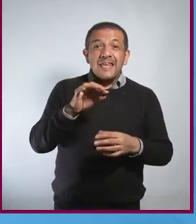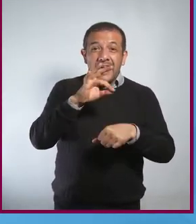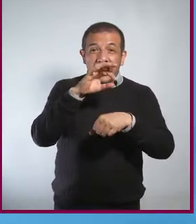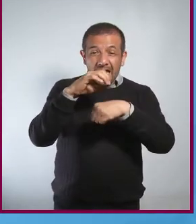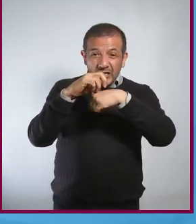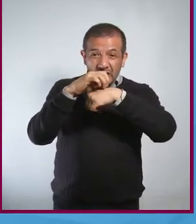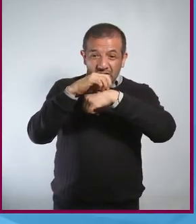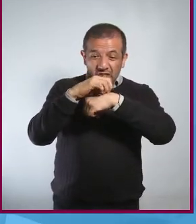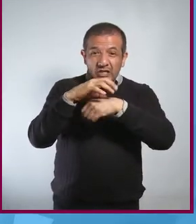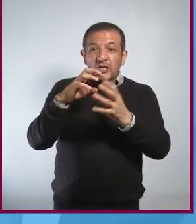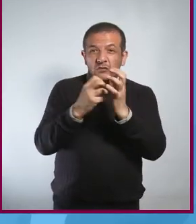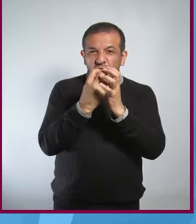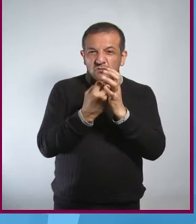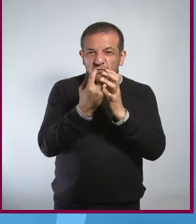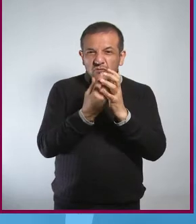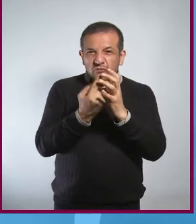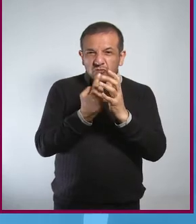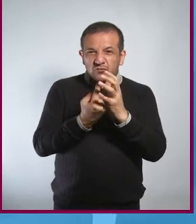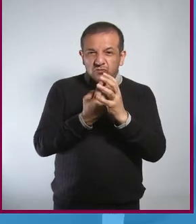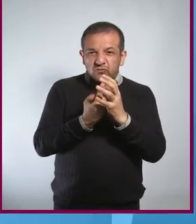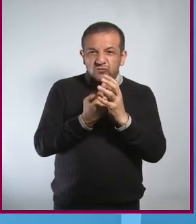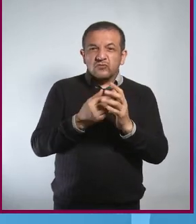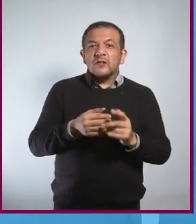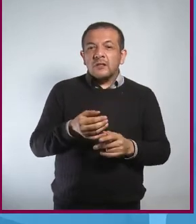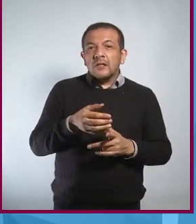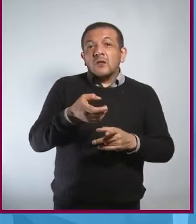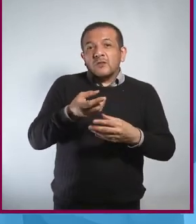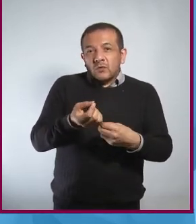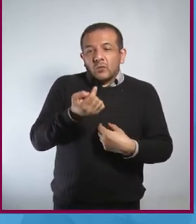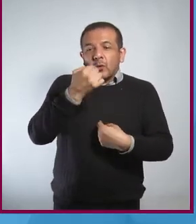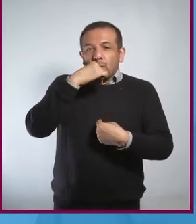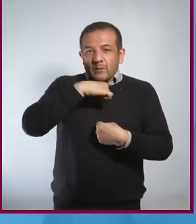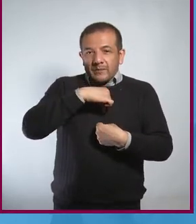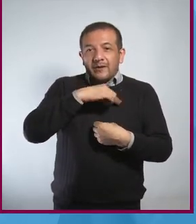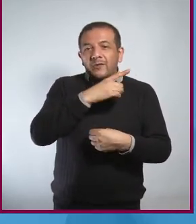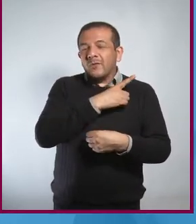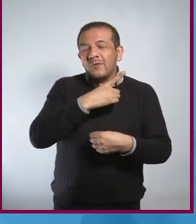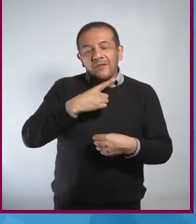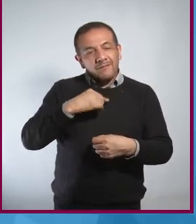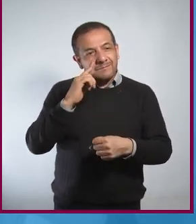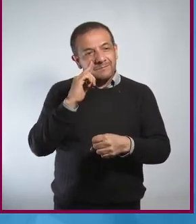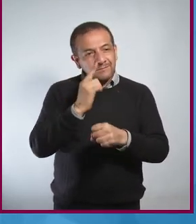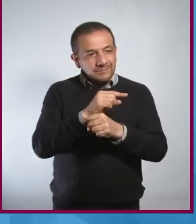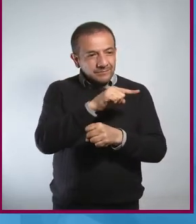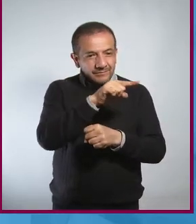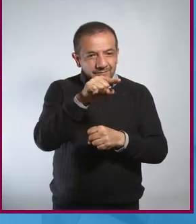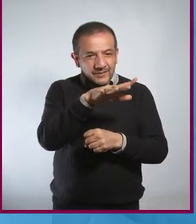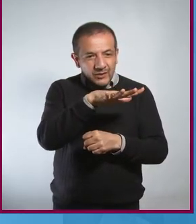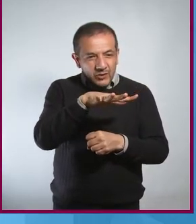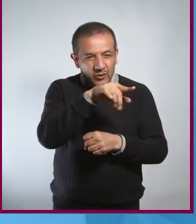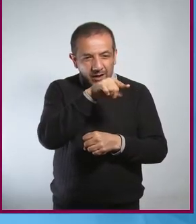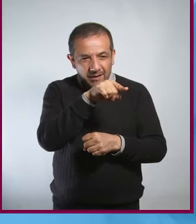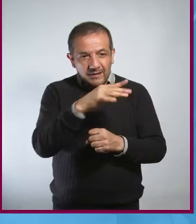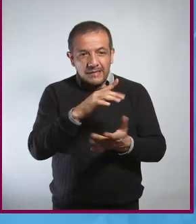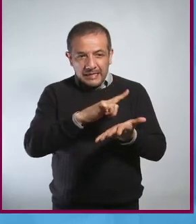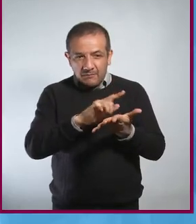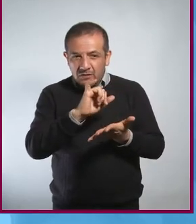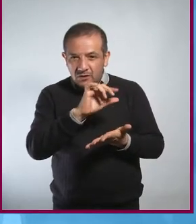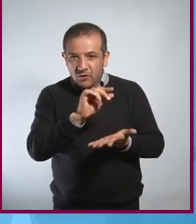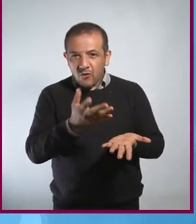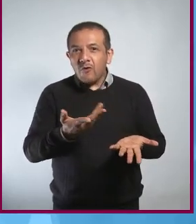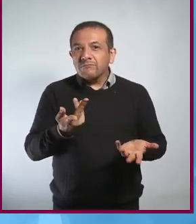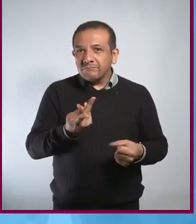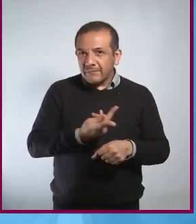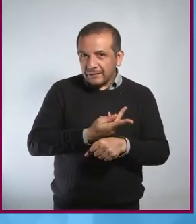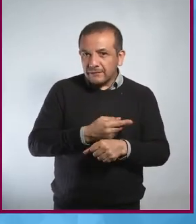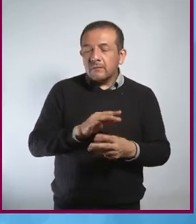con el resto de los ingredientes. Para evitar esta forma de contagio, debemos prestar especial atención a la higiene en la preparación de alimentos y